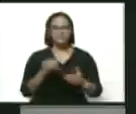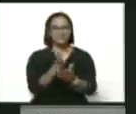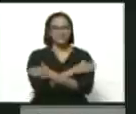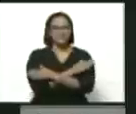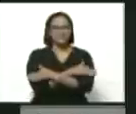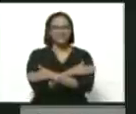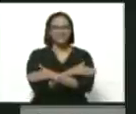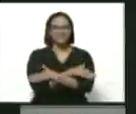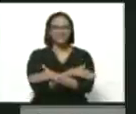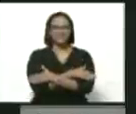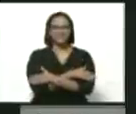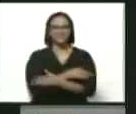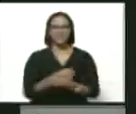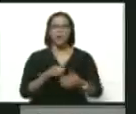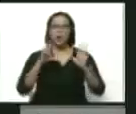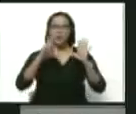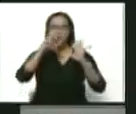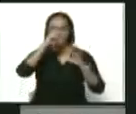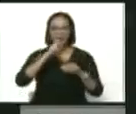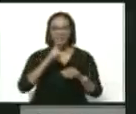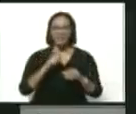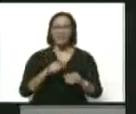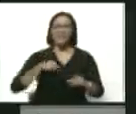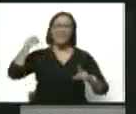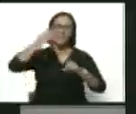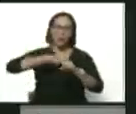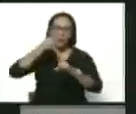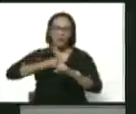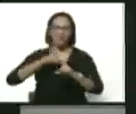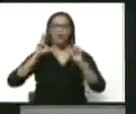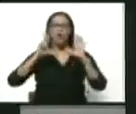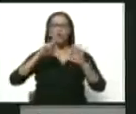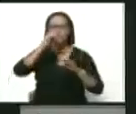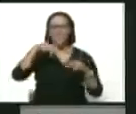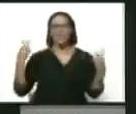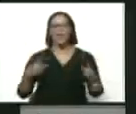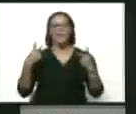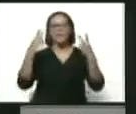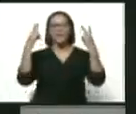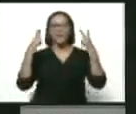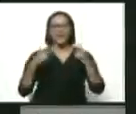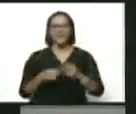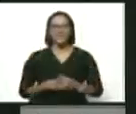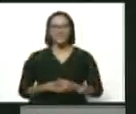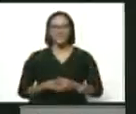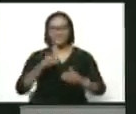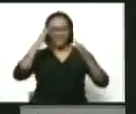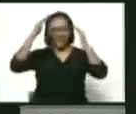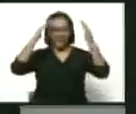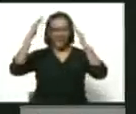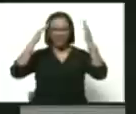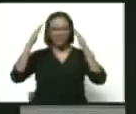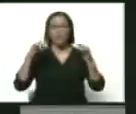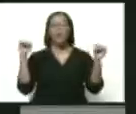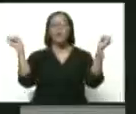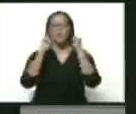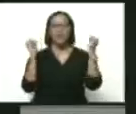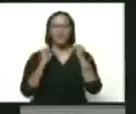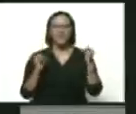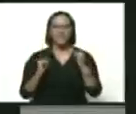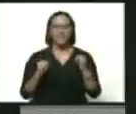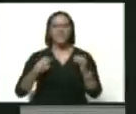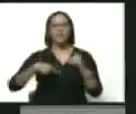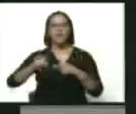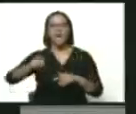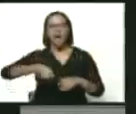Felicitaciones. Un abrazo. 8 años en combate, 8 años en victoria. Saludos a todos ahí, presidente. Felicidades. Aquí me voy a